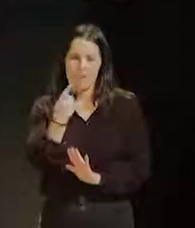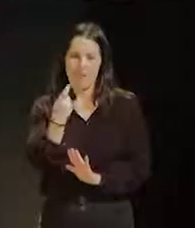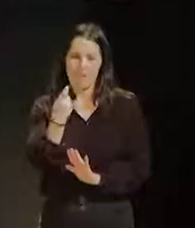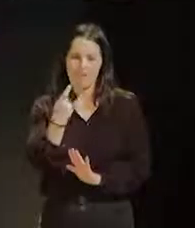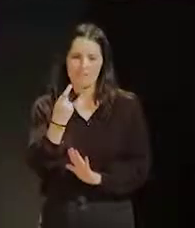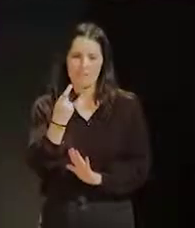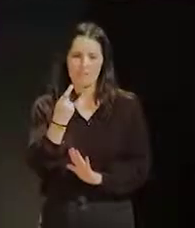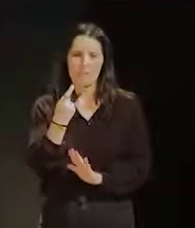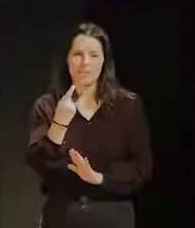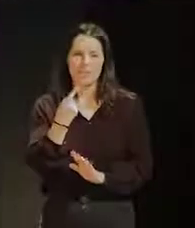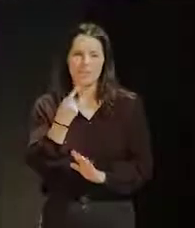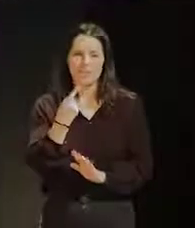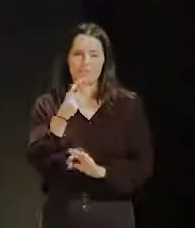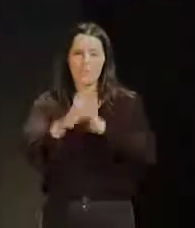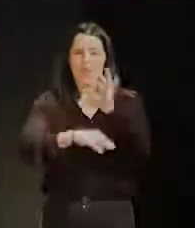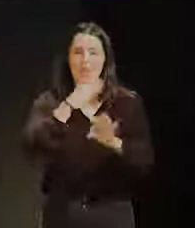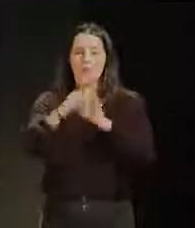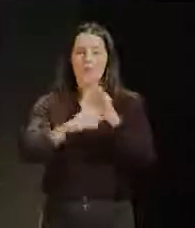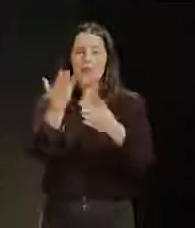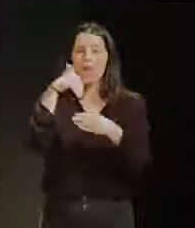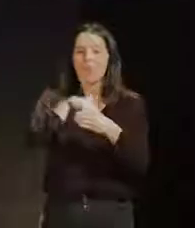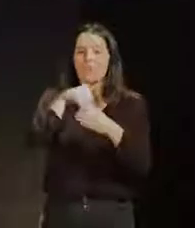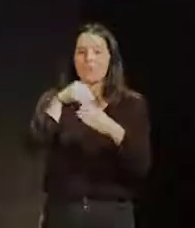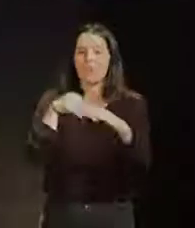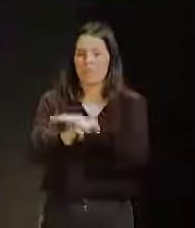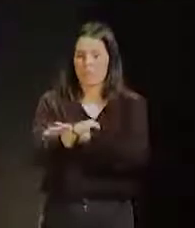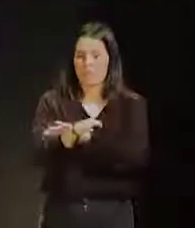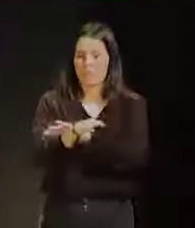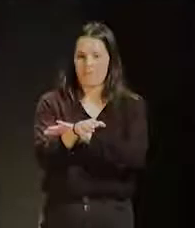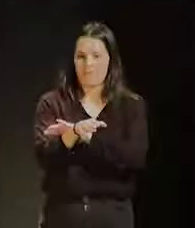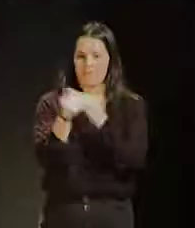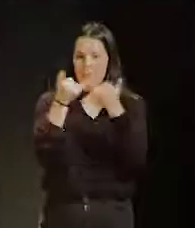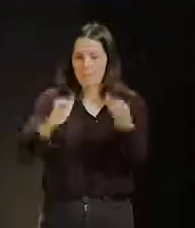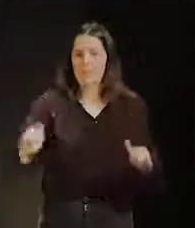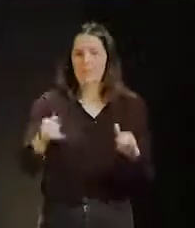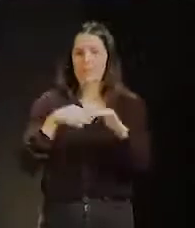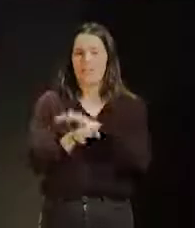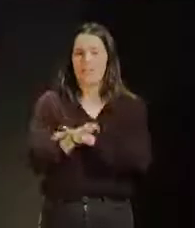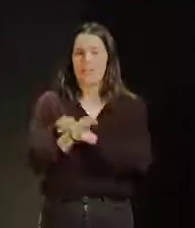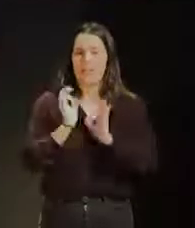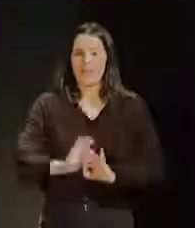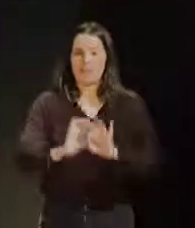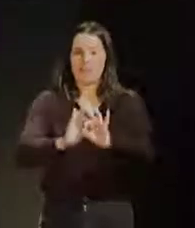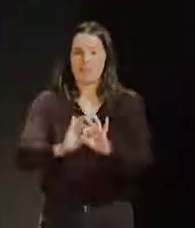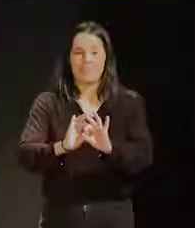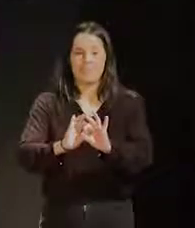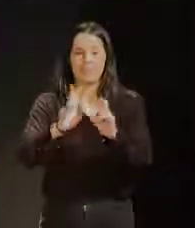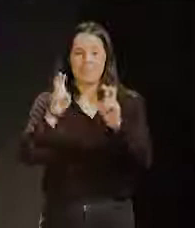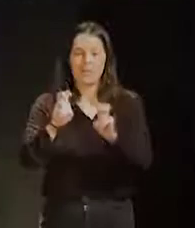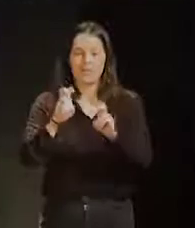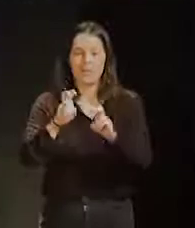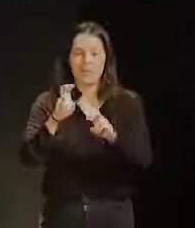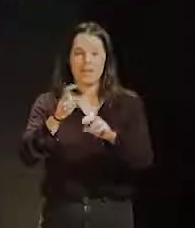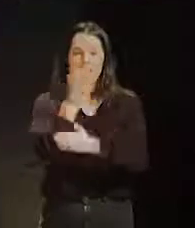de espectáculos. O sea, es también el contenido lo que tiene que ser accesible. Es decir, sobre todo para personas